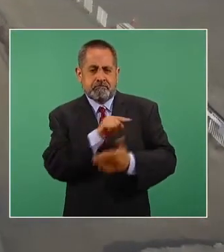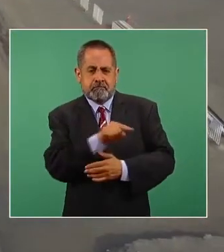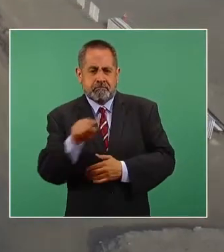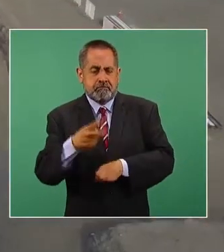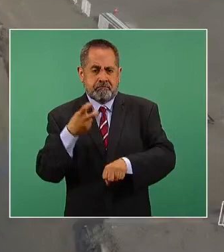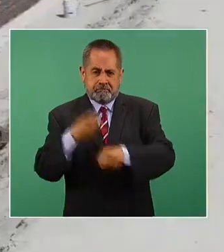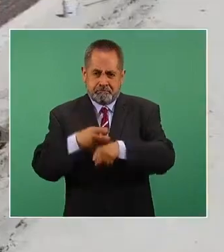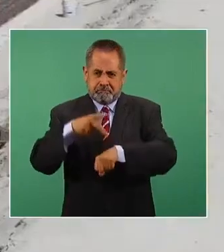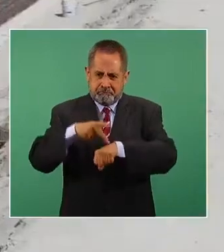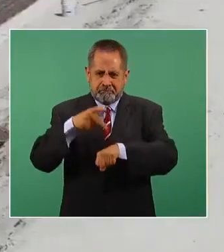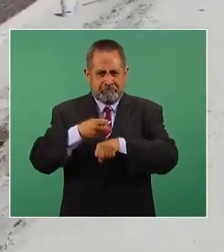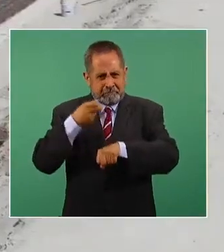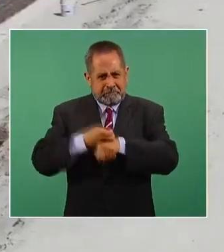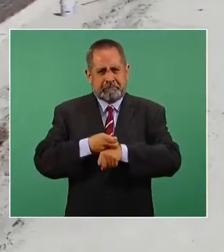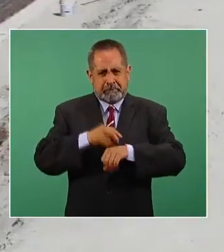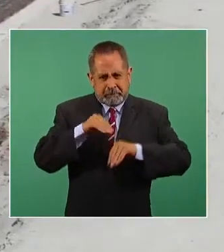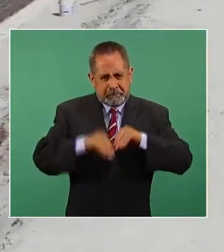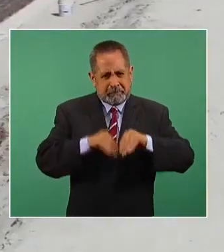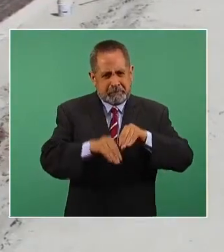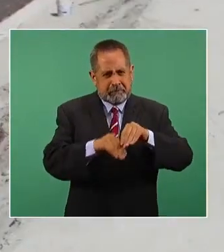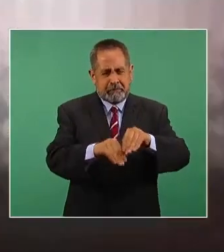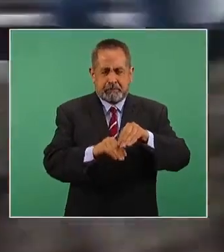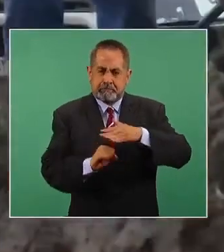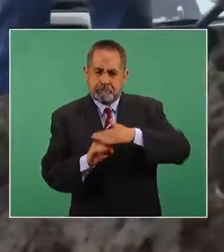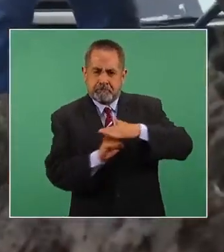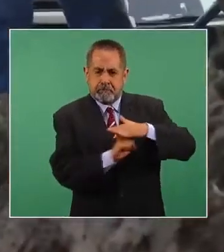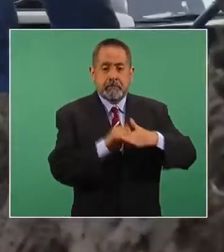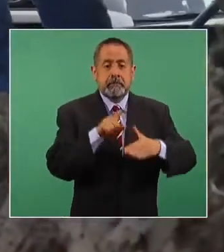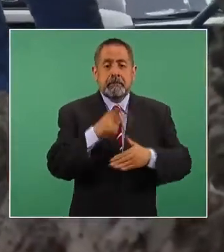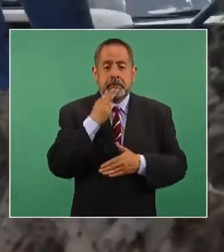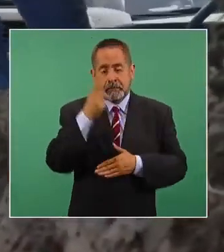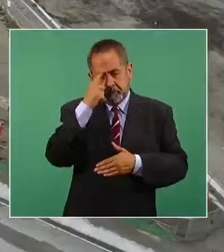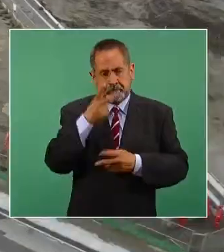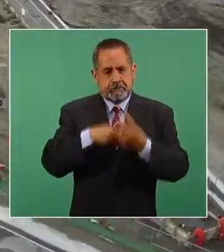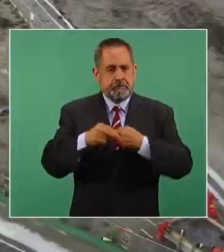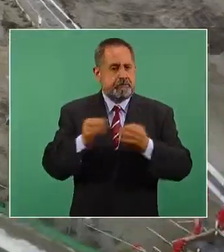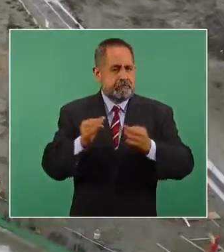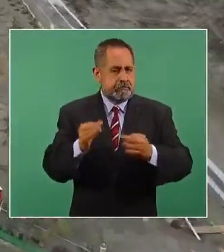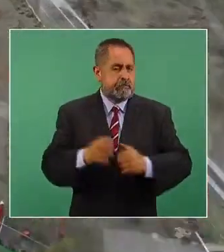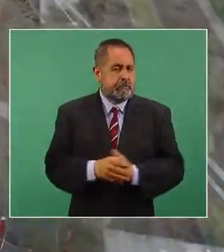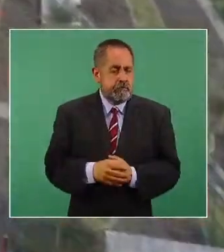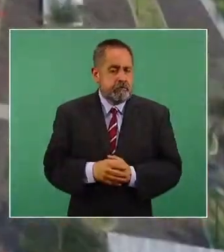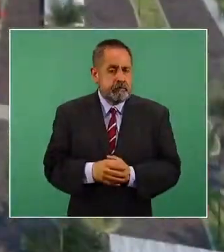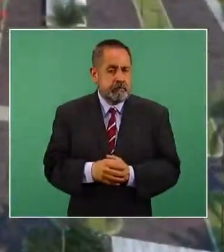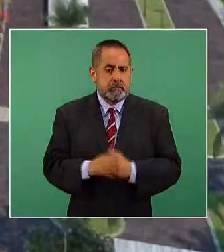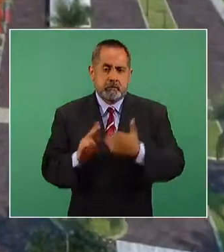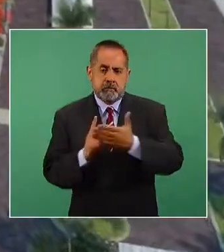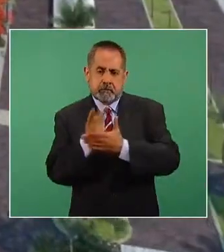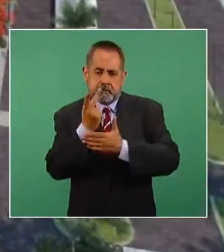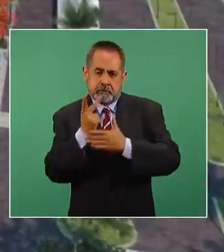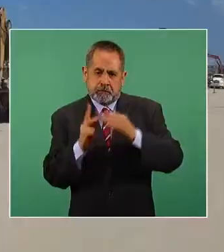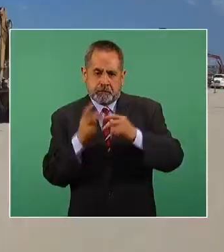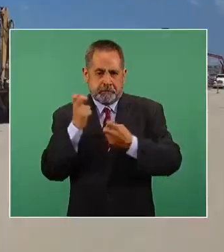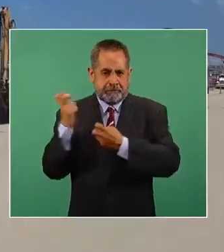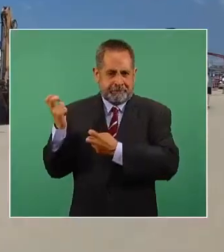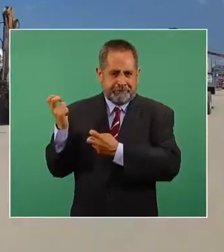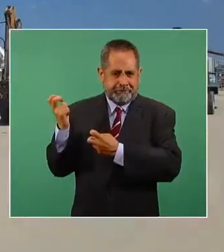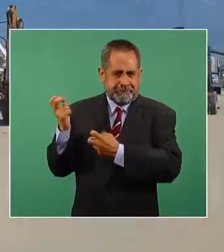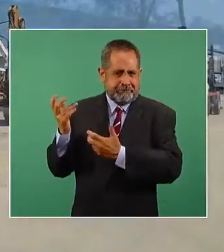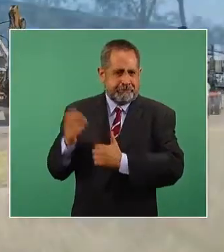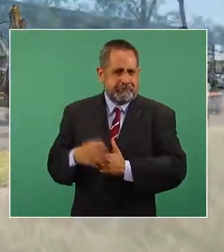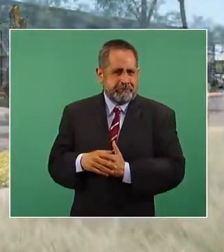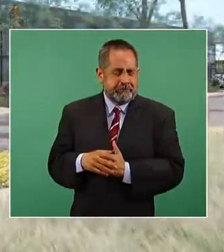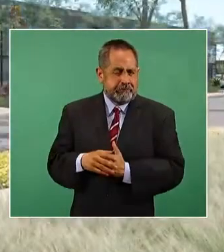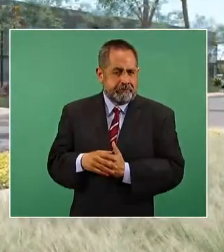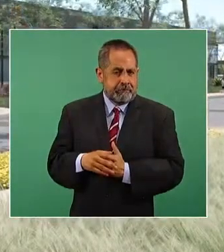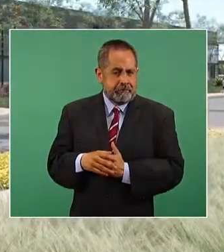cimentación superficial de sus estaciones y torres de enfriamiento. Se prepara el área verde del parque en el sector administrativo. En el laboratorio se